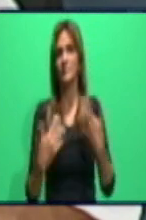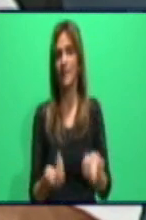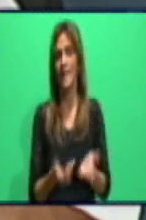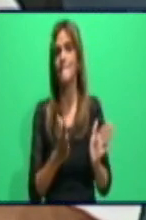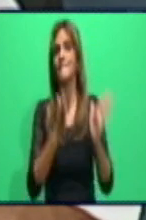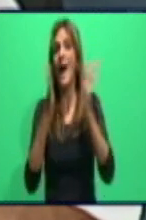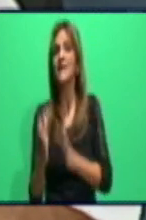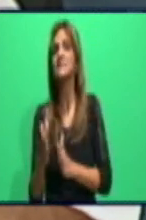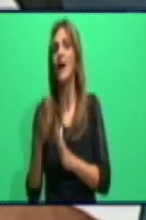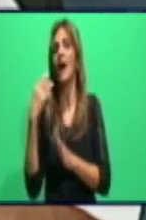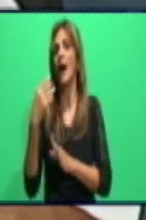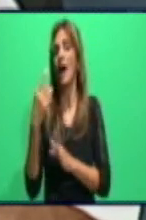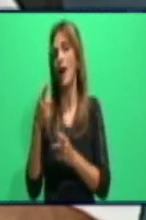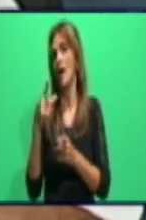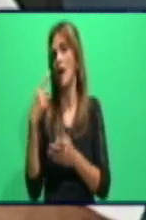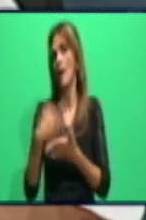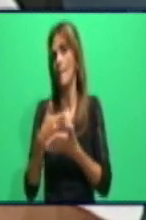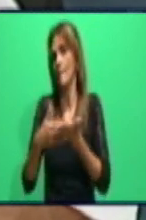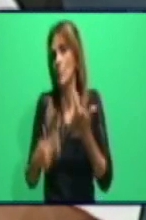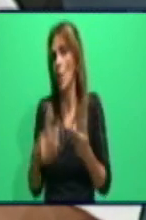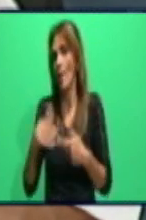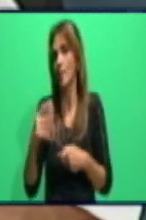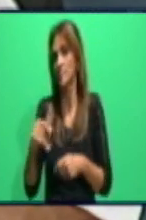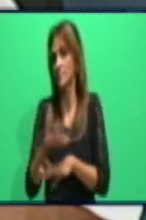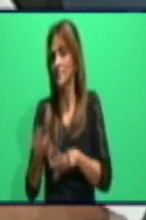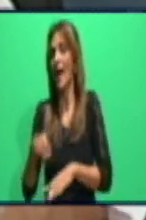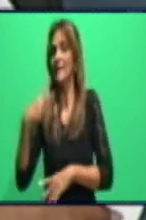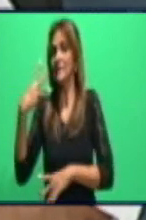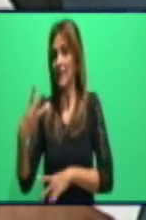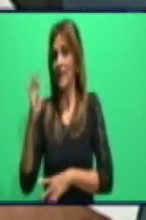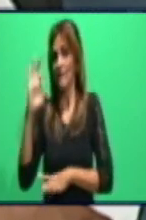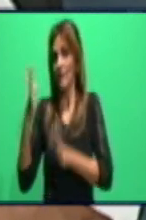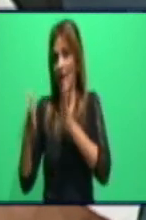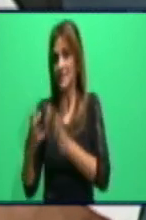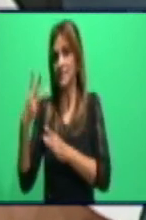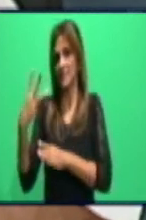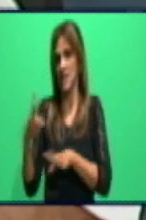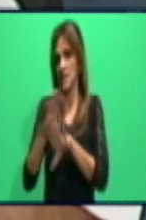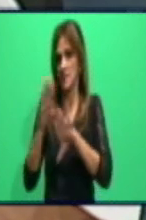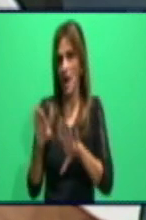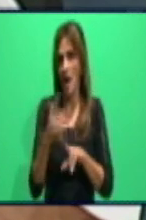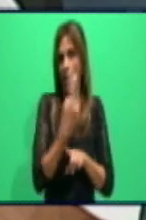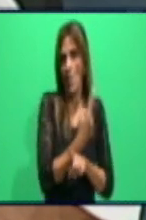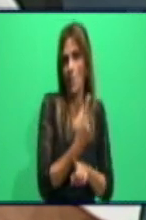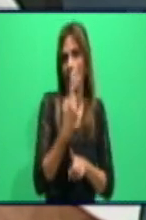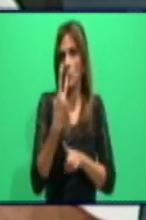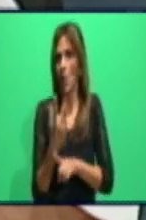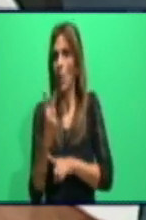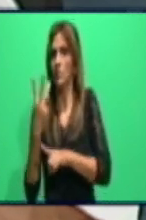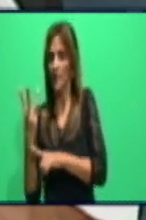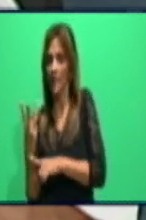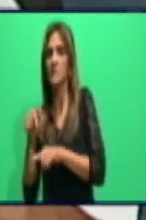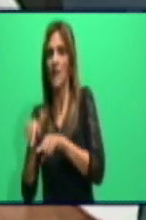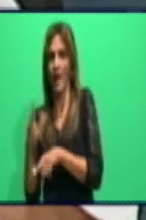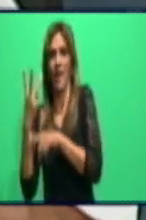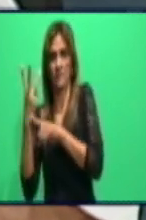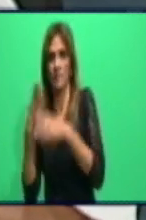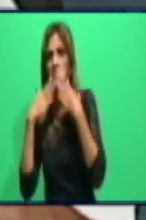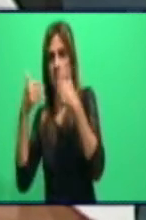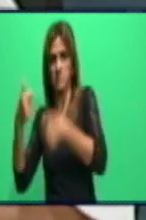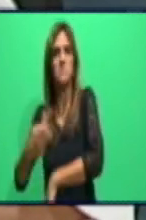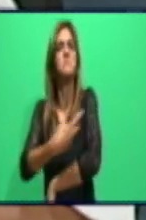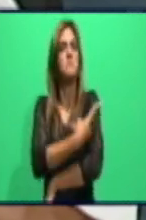3 del ensayo clínico después de que el centro para el control de estatal de medicamentos equipos y tecnologías médicas